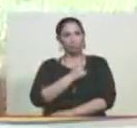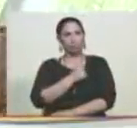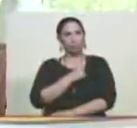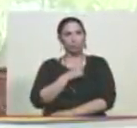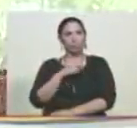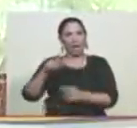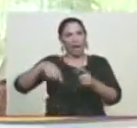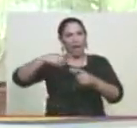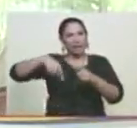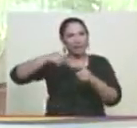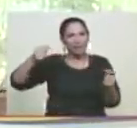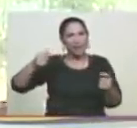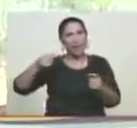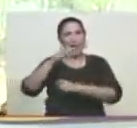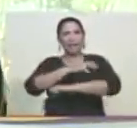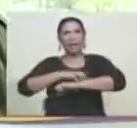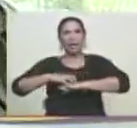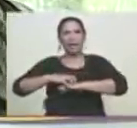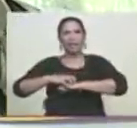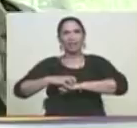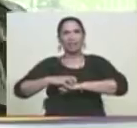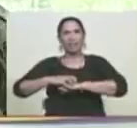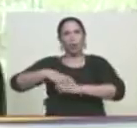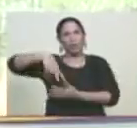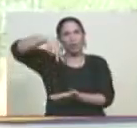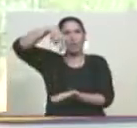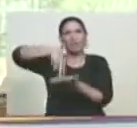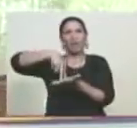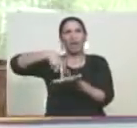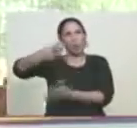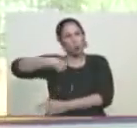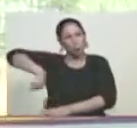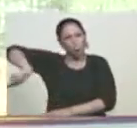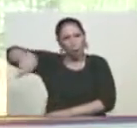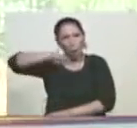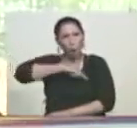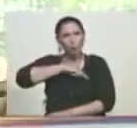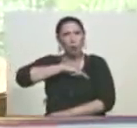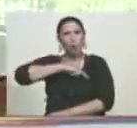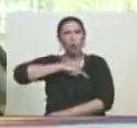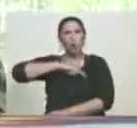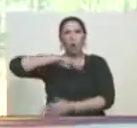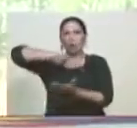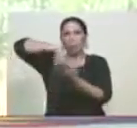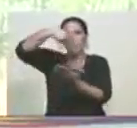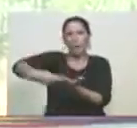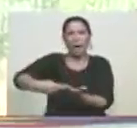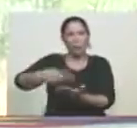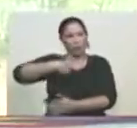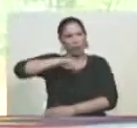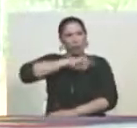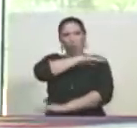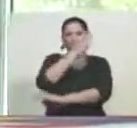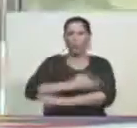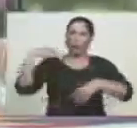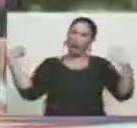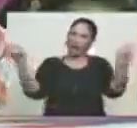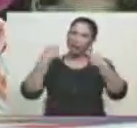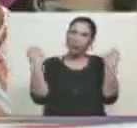gato, porque sepan que el que se levante, nosotros lo tumbamos, porque nosotros tenemos fuerza